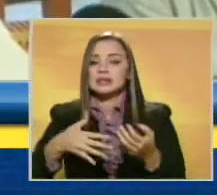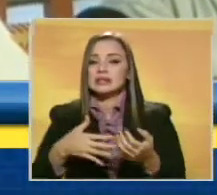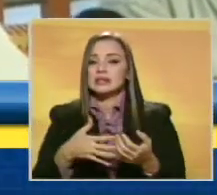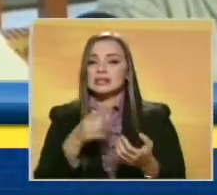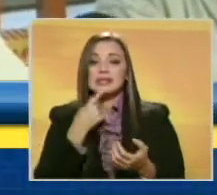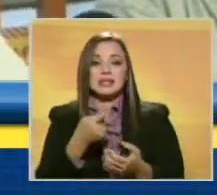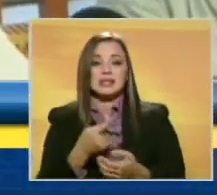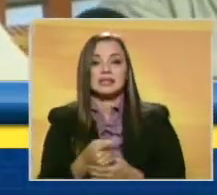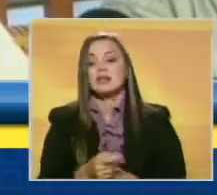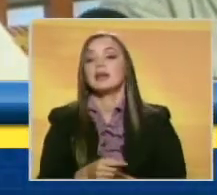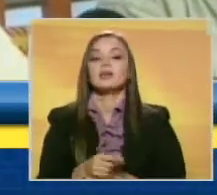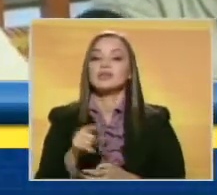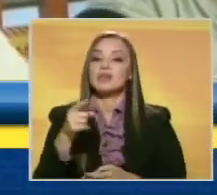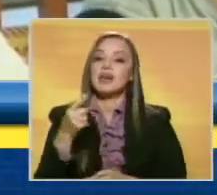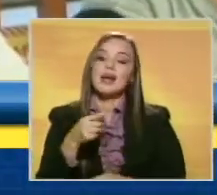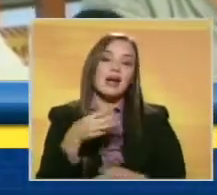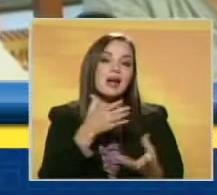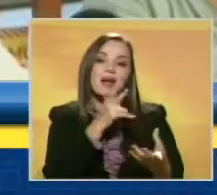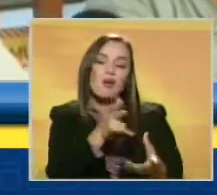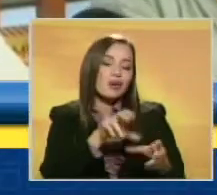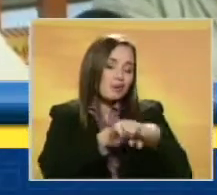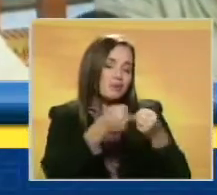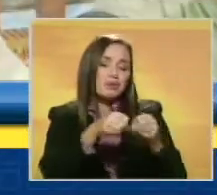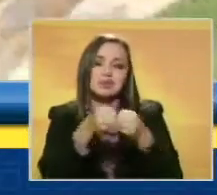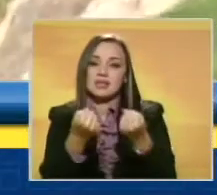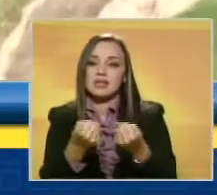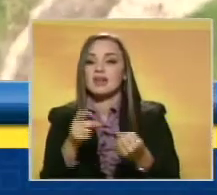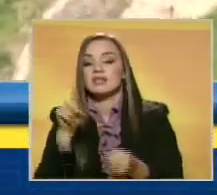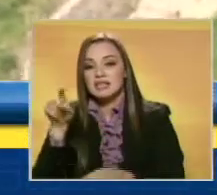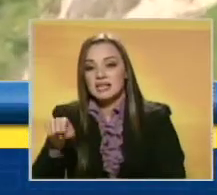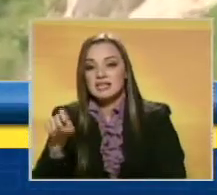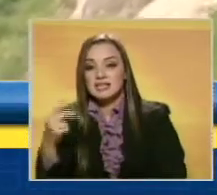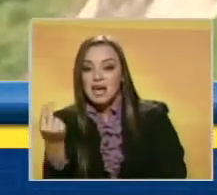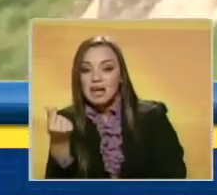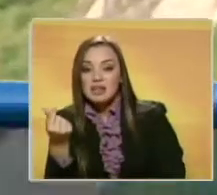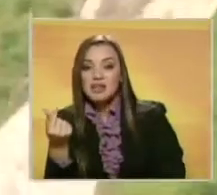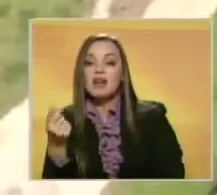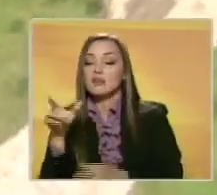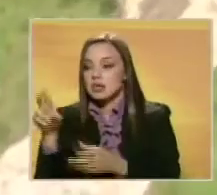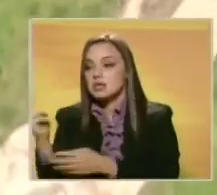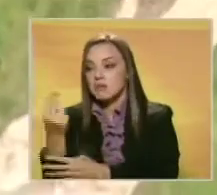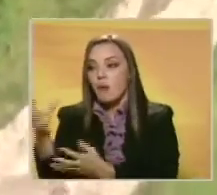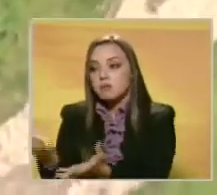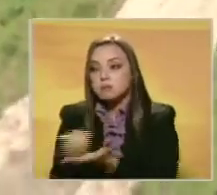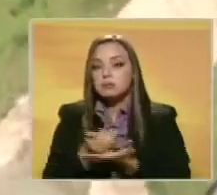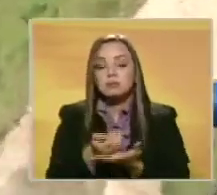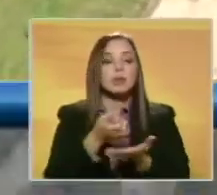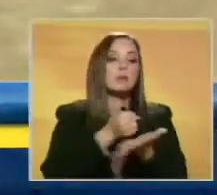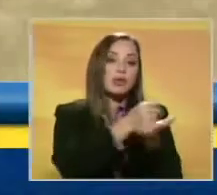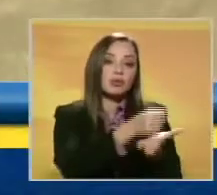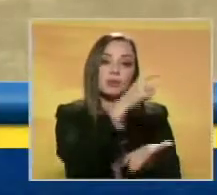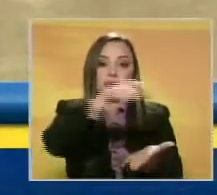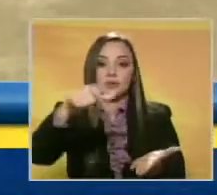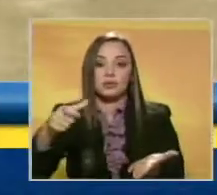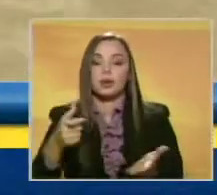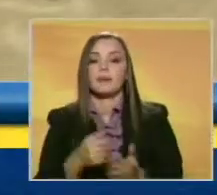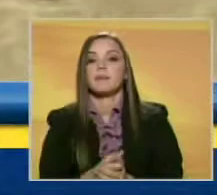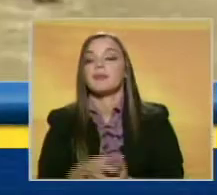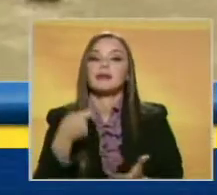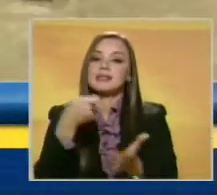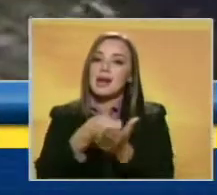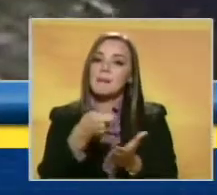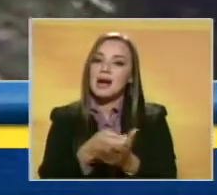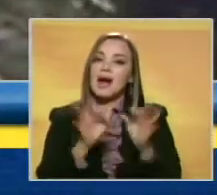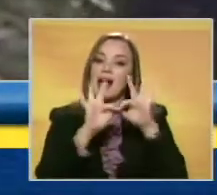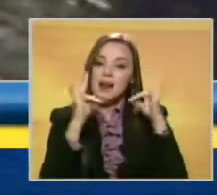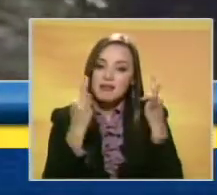flexibilidad de usar los recursos donde más se necesitan. El jefe de Estado colombiano informó que se indemnizará a las